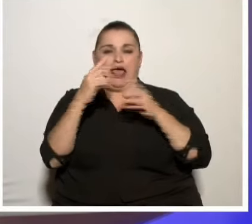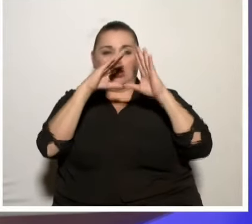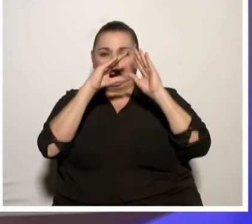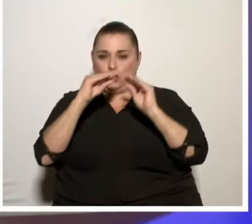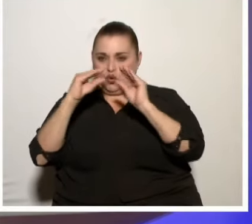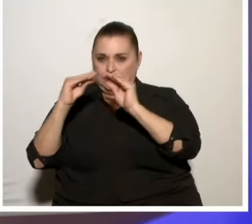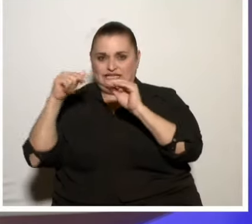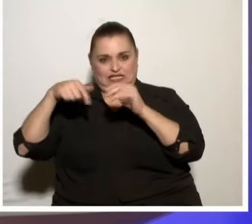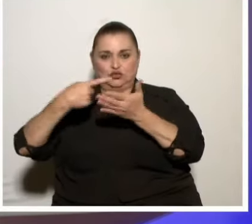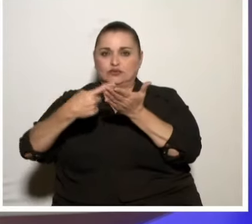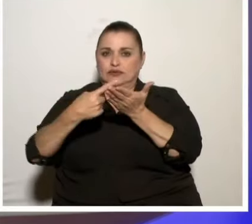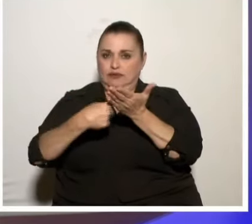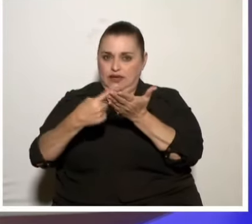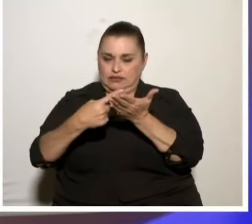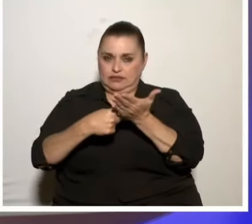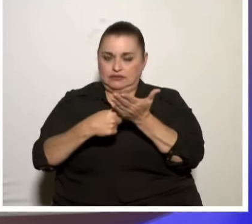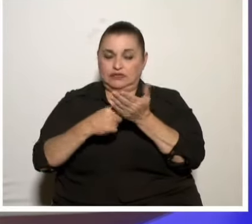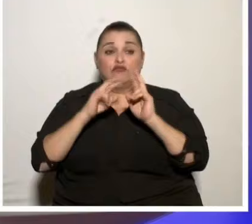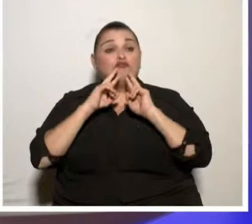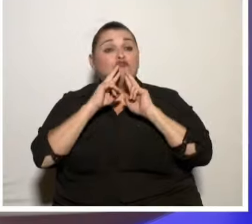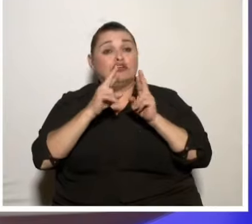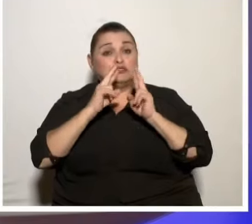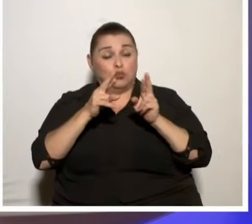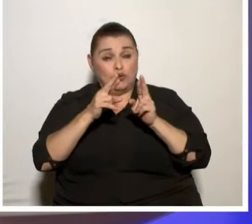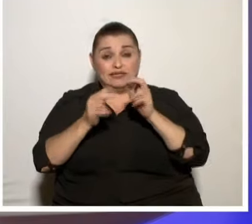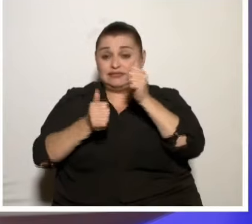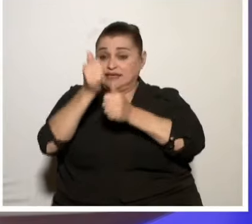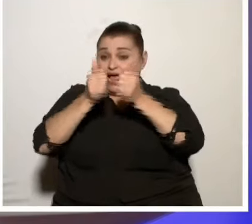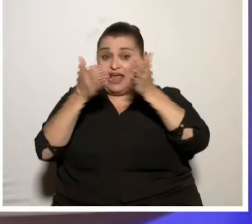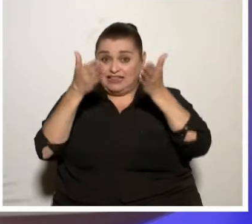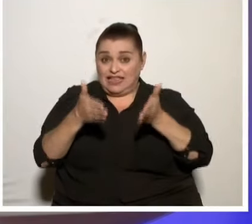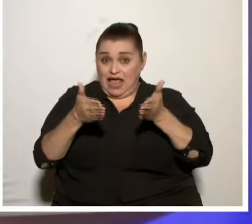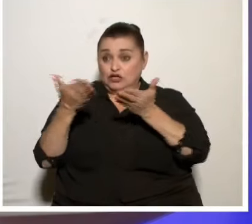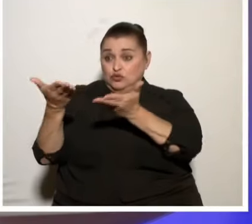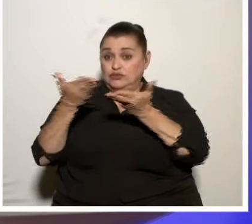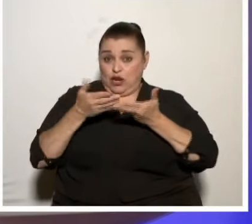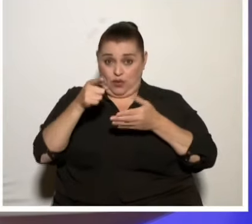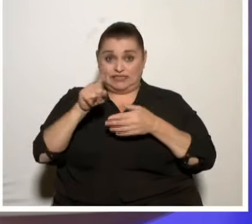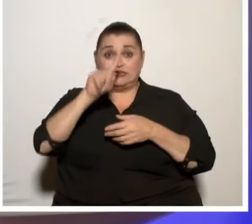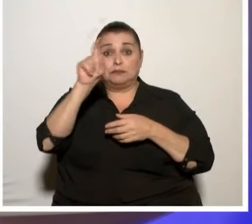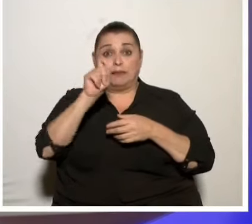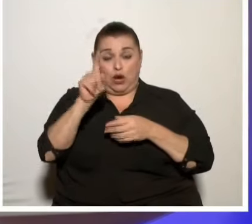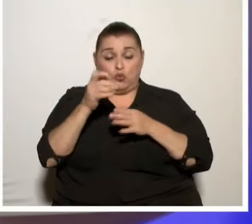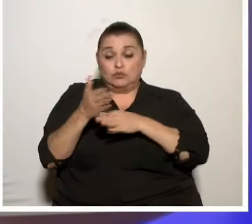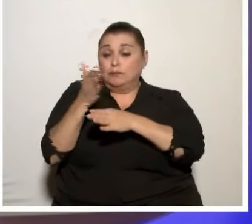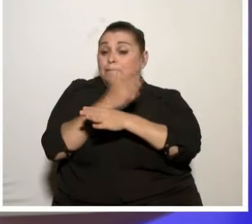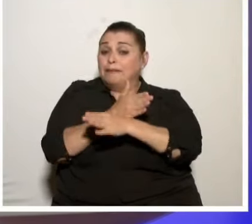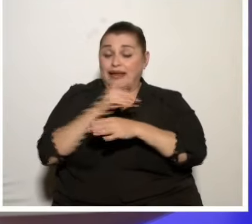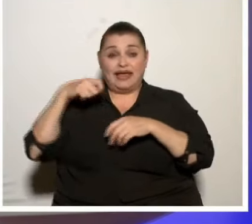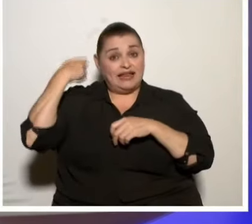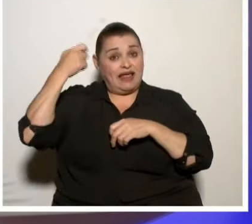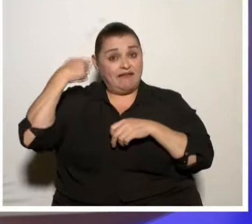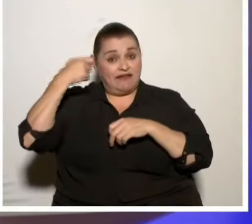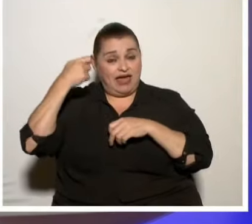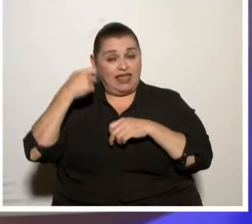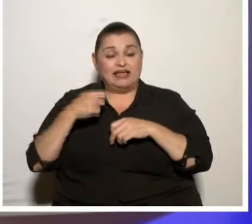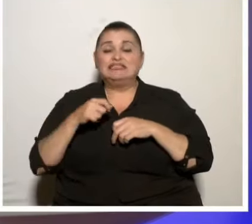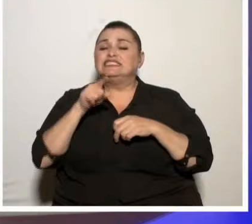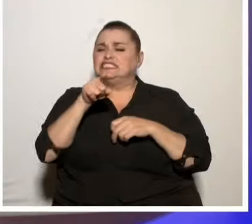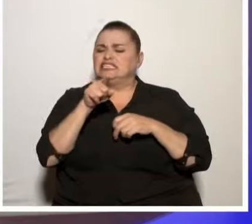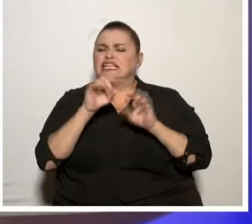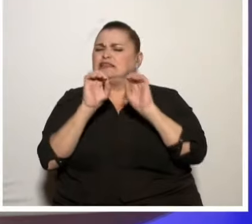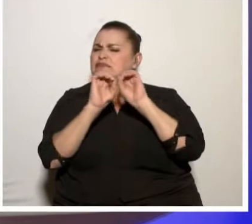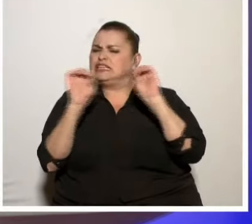estos debates. Las respuestas que los candidatos dieron a esas preguntas pregrabadas no fueron objeto de